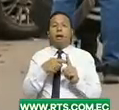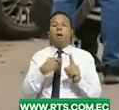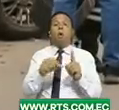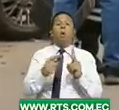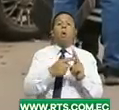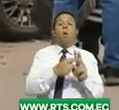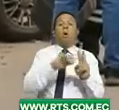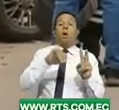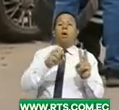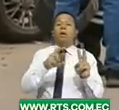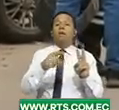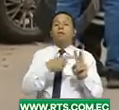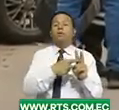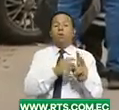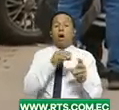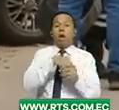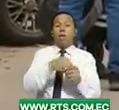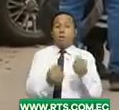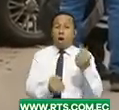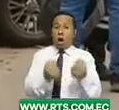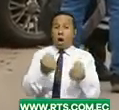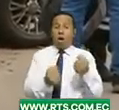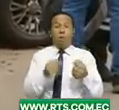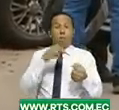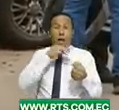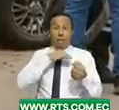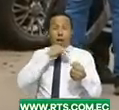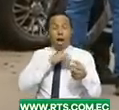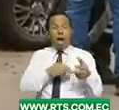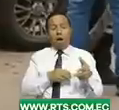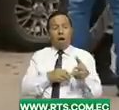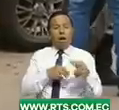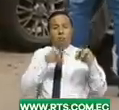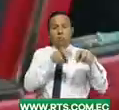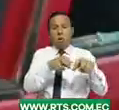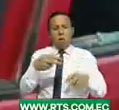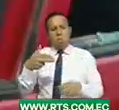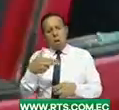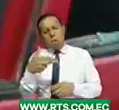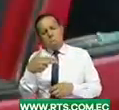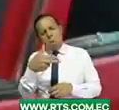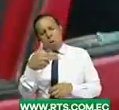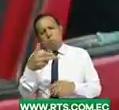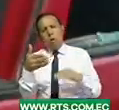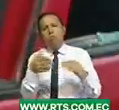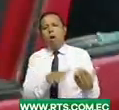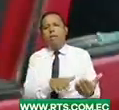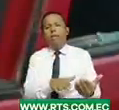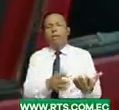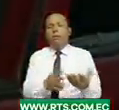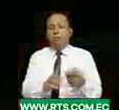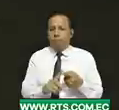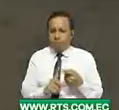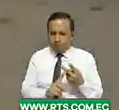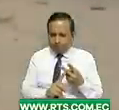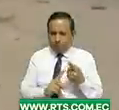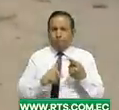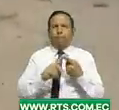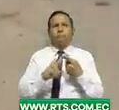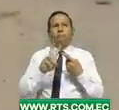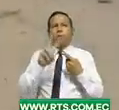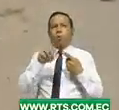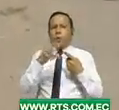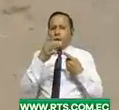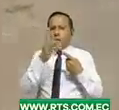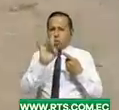de un auto en Manta, Manabí, en medio de un estado de excepción. En 2018 pidió la